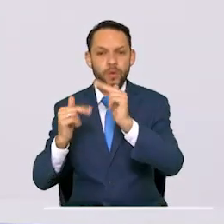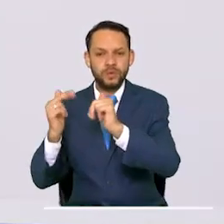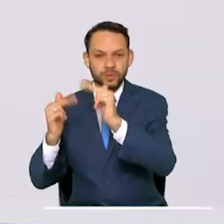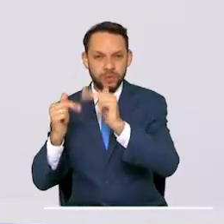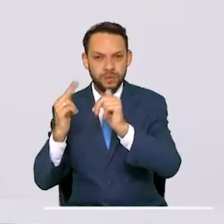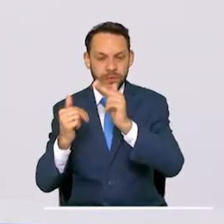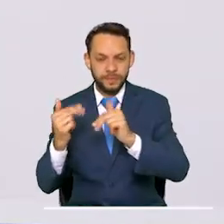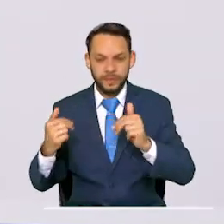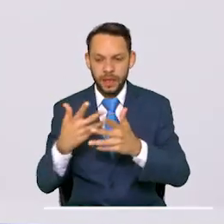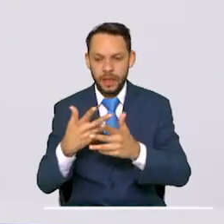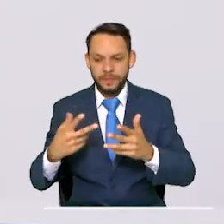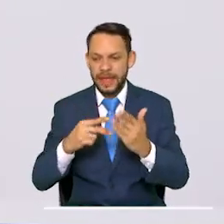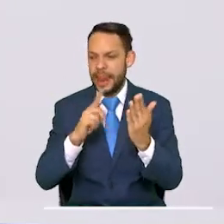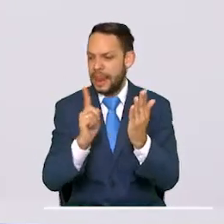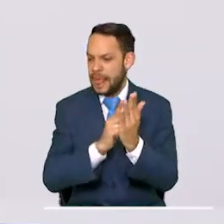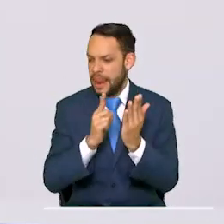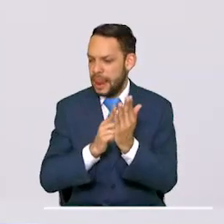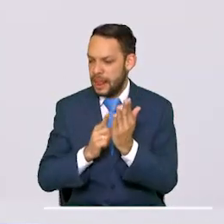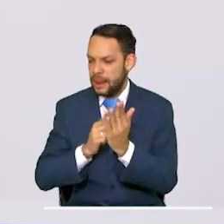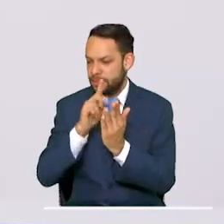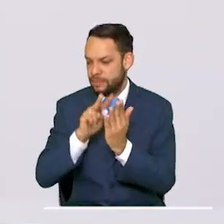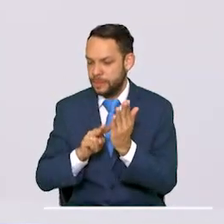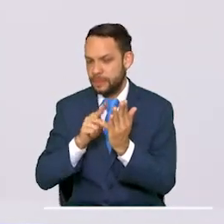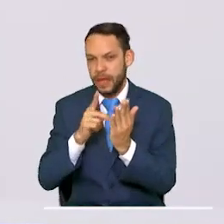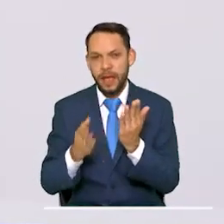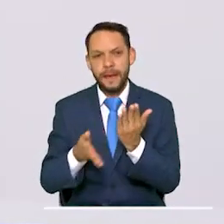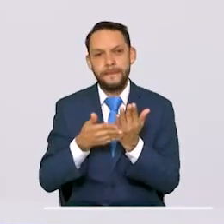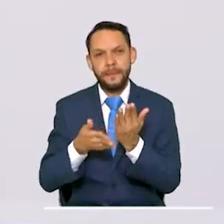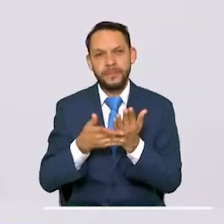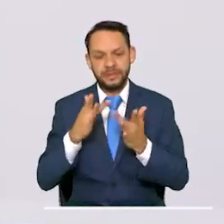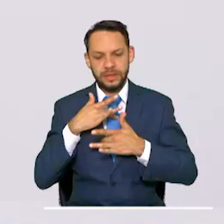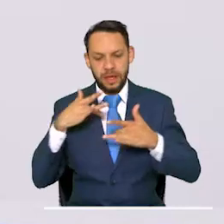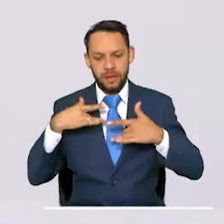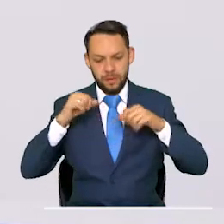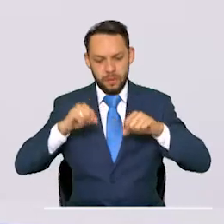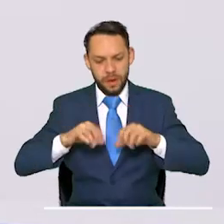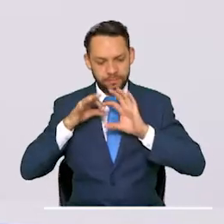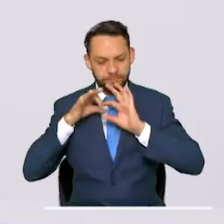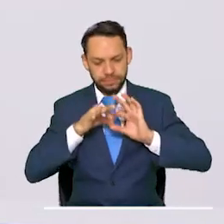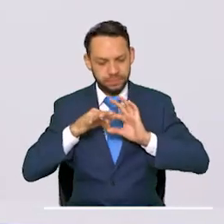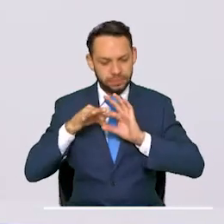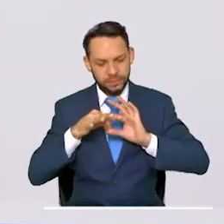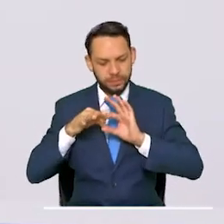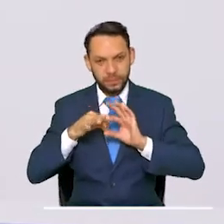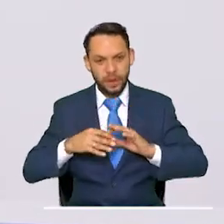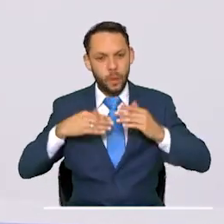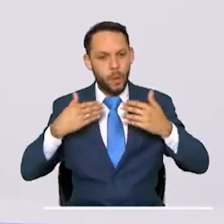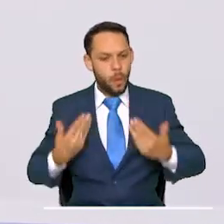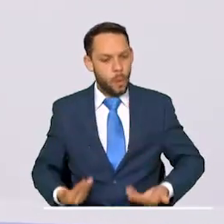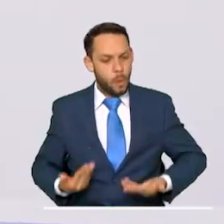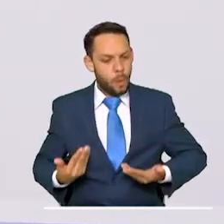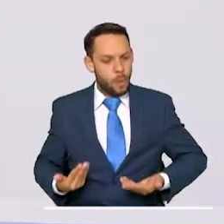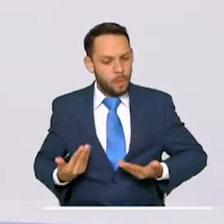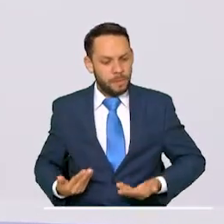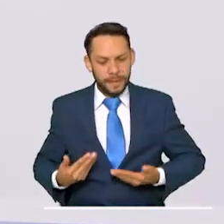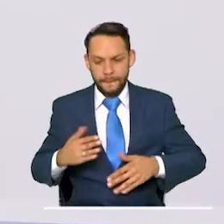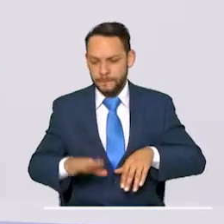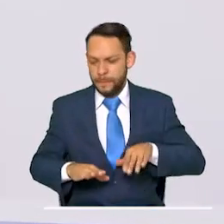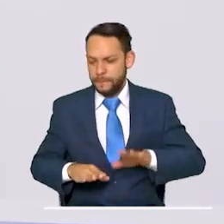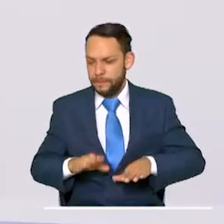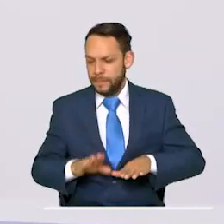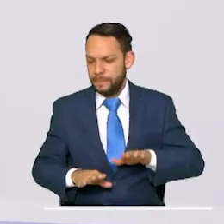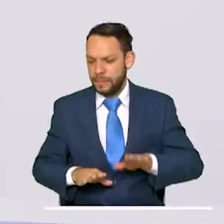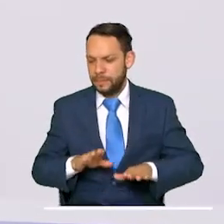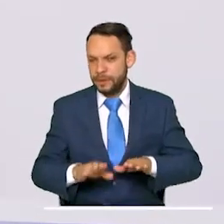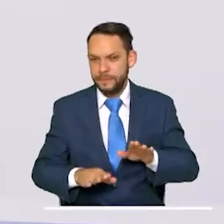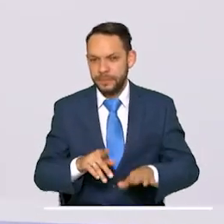una lectura de percepción de salud diferente, ¿cierto? Es algo así como hacer uno el tránsito y el duelo